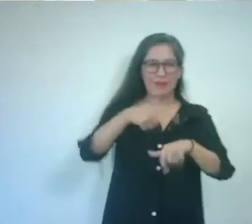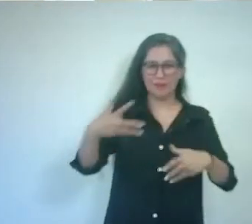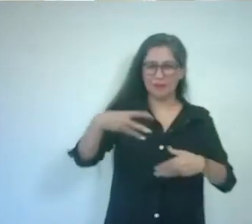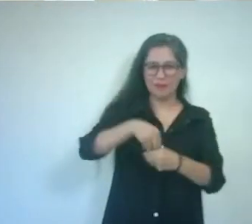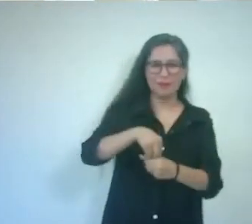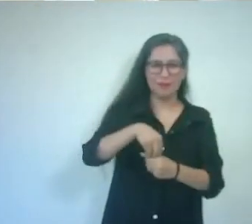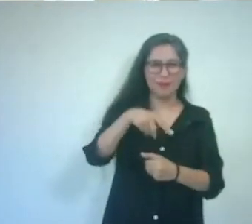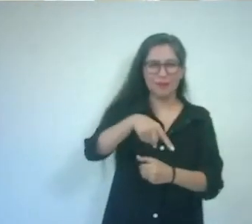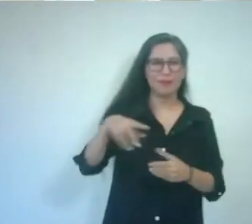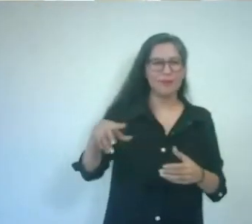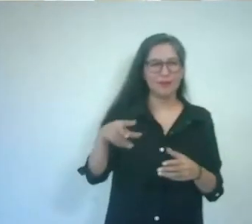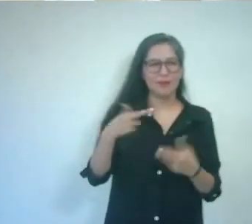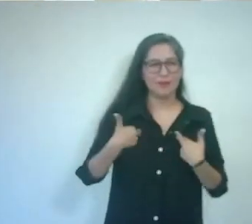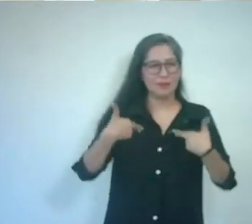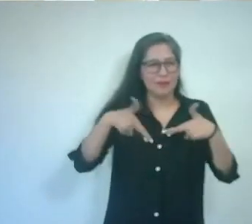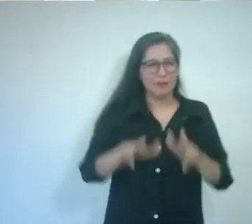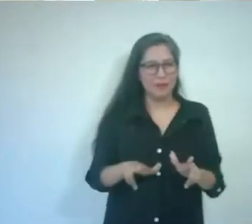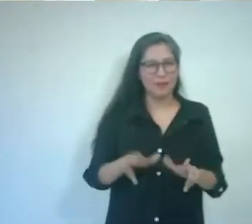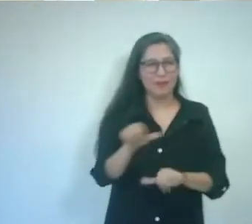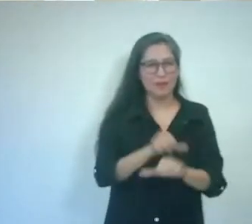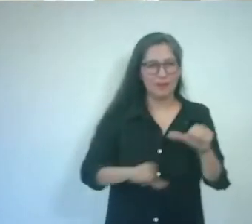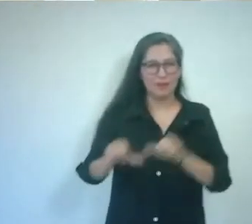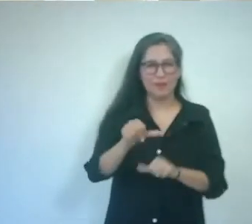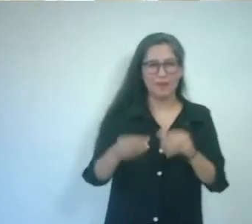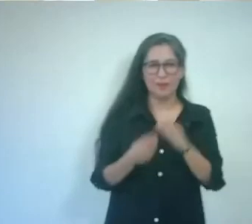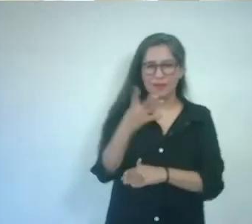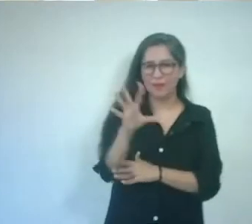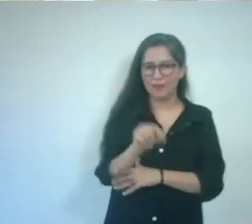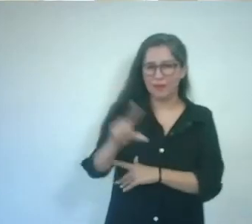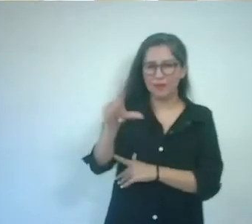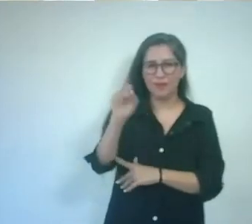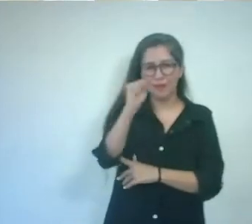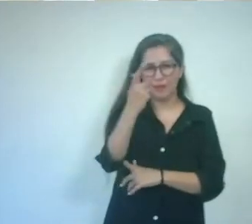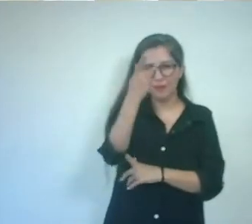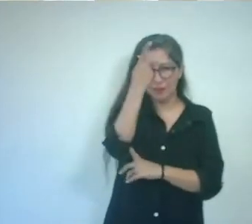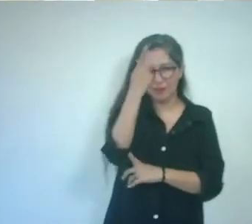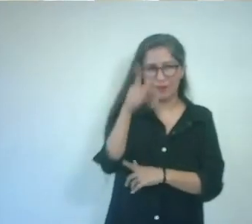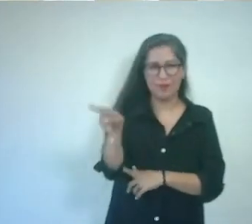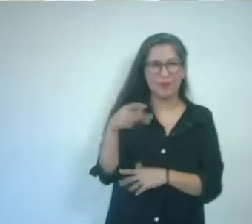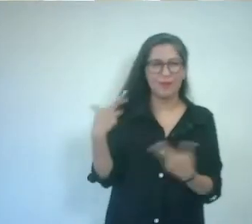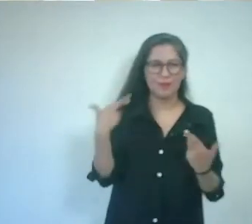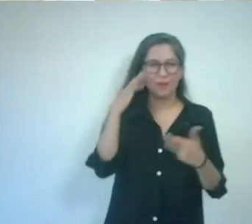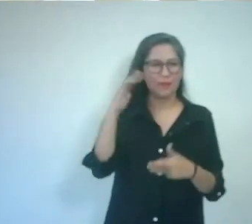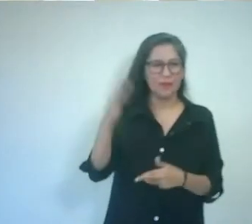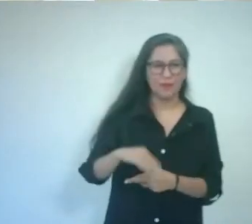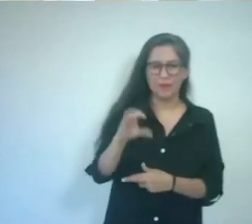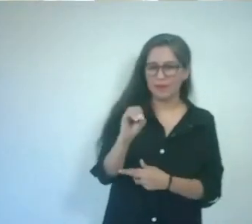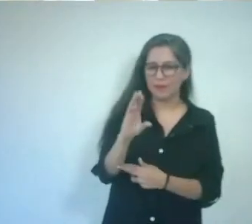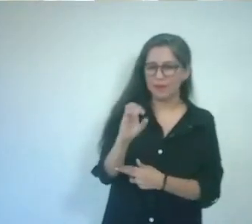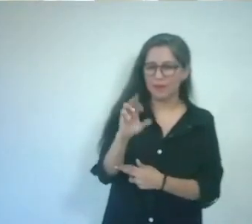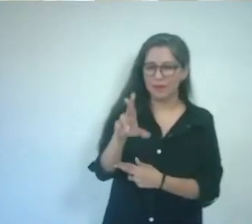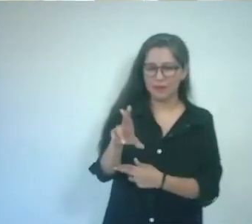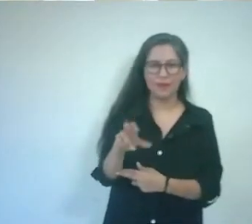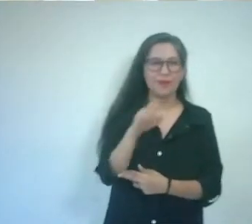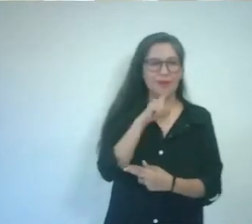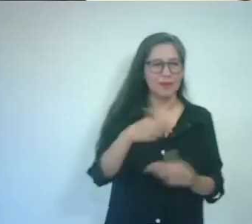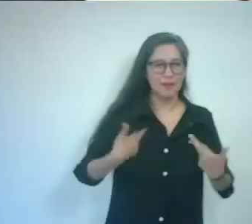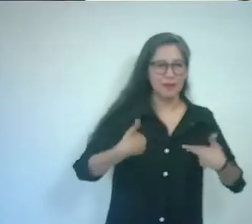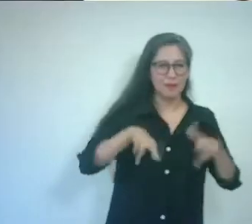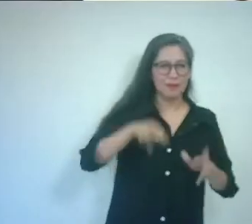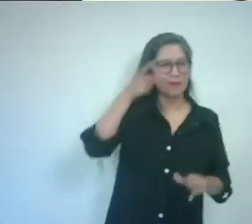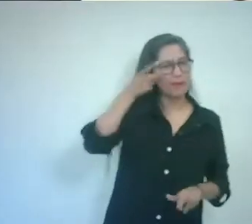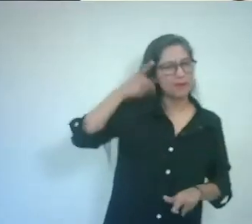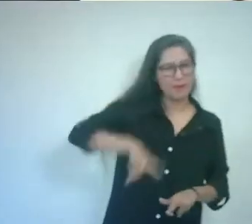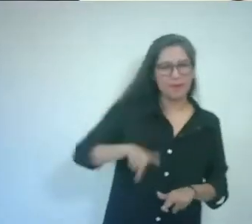este consejo el representante suplente de Nueva Alianza San Luis Potosí, el maestro Oscar Vega Villaseñor, la representante propietaria del